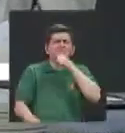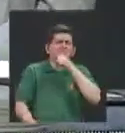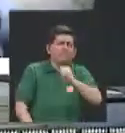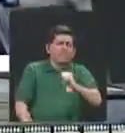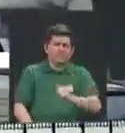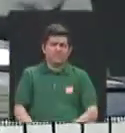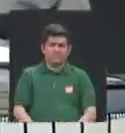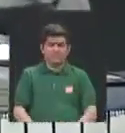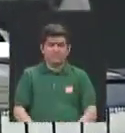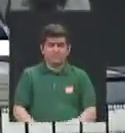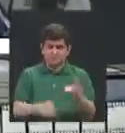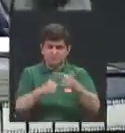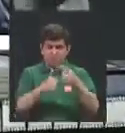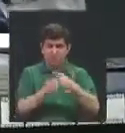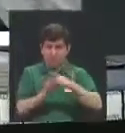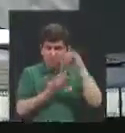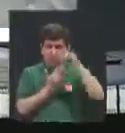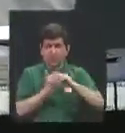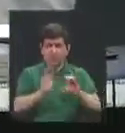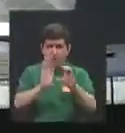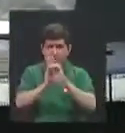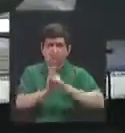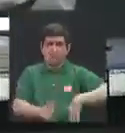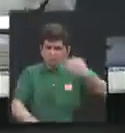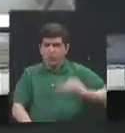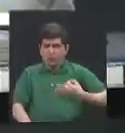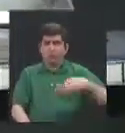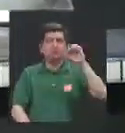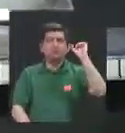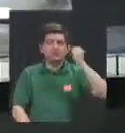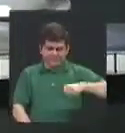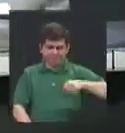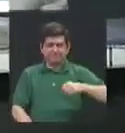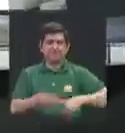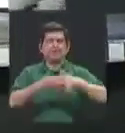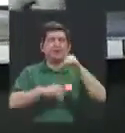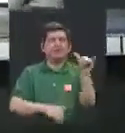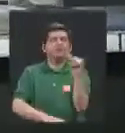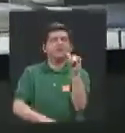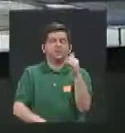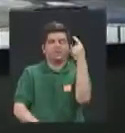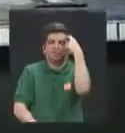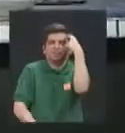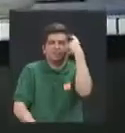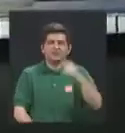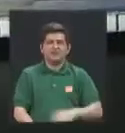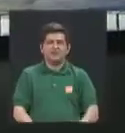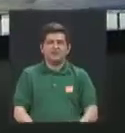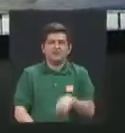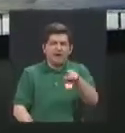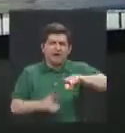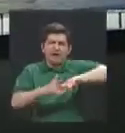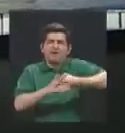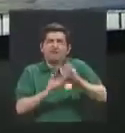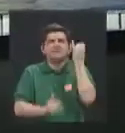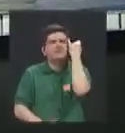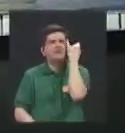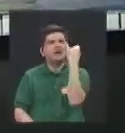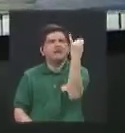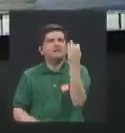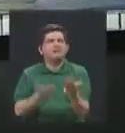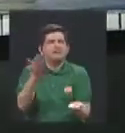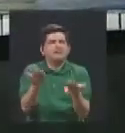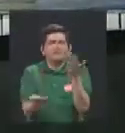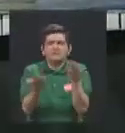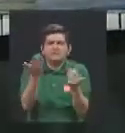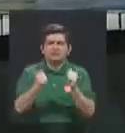antiguas. Nació como un proyecto, digamos, de foto fija. Así es, así es. Y luego también porque había